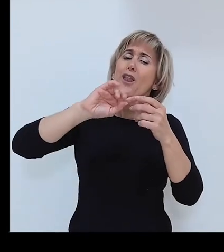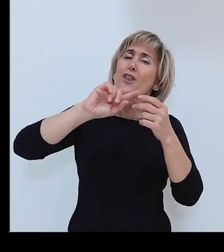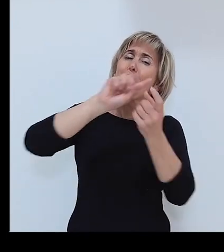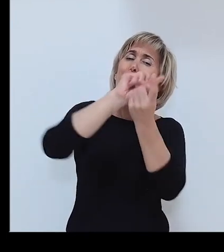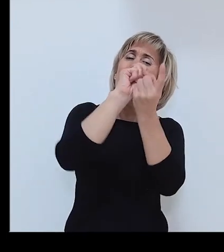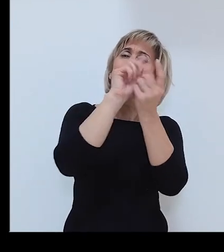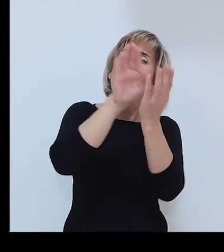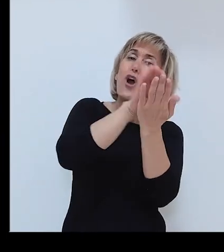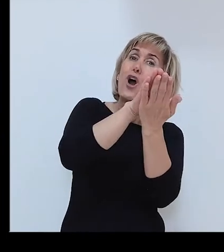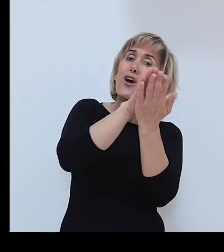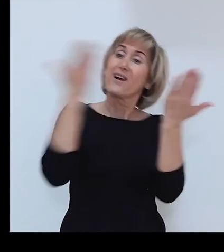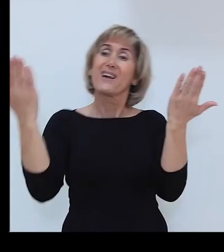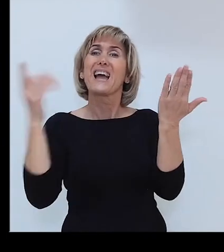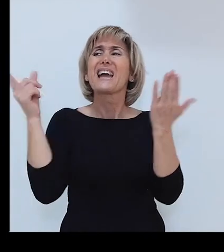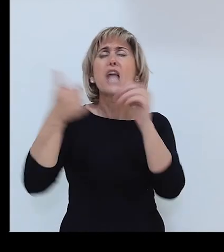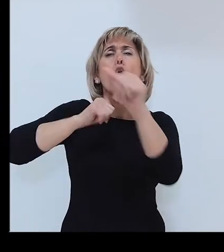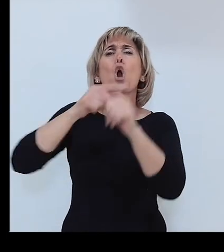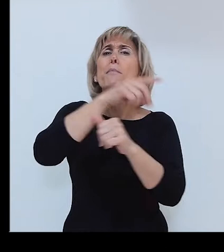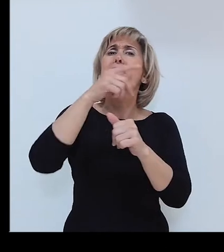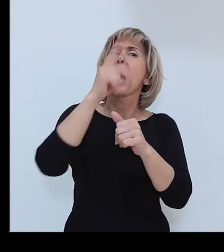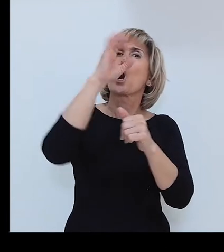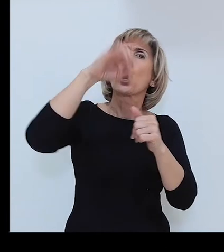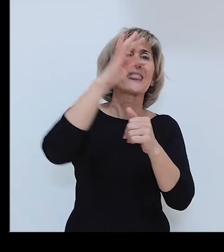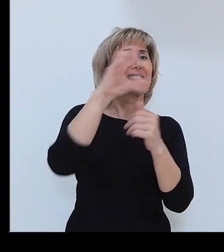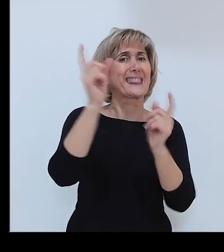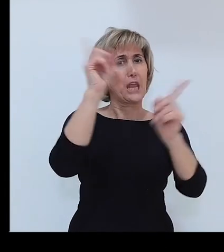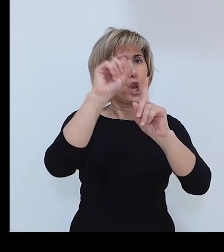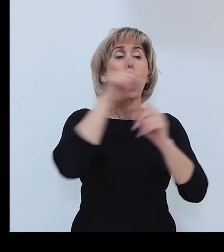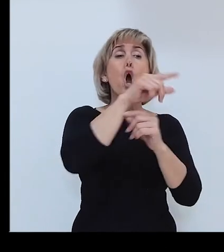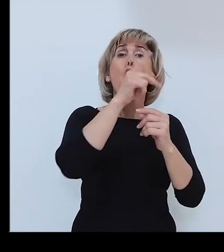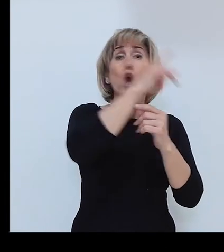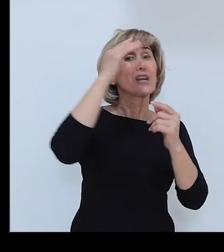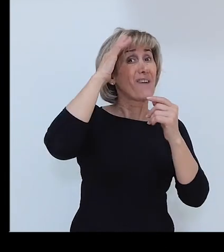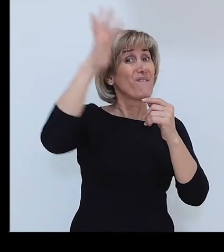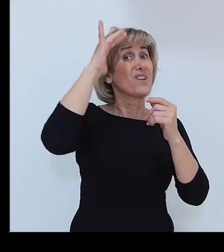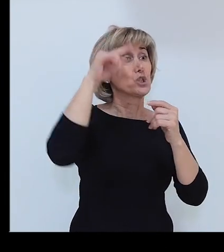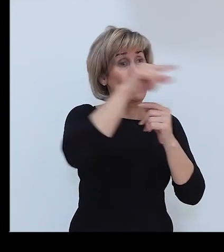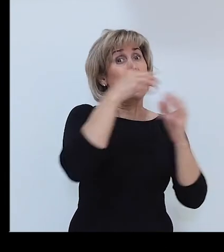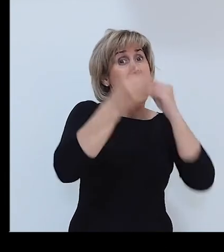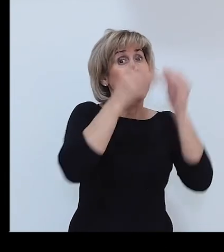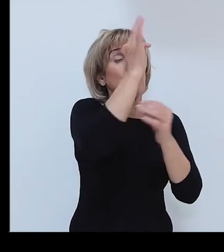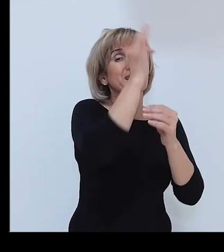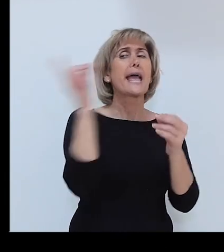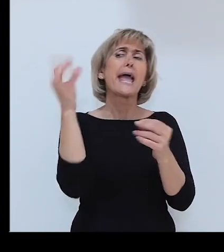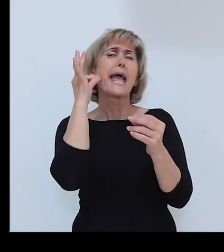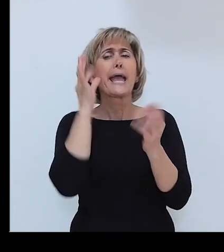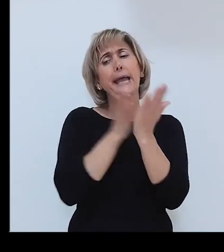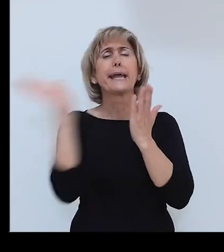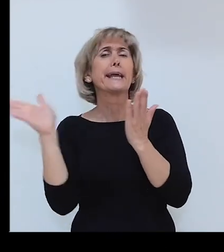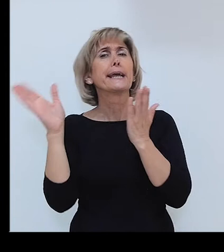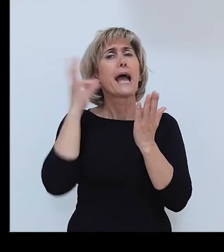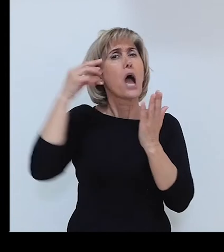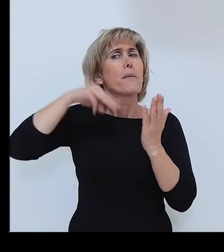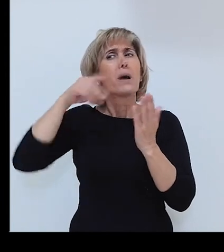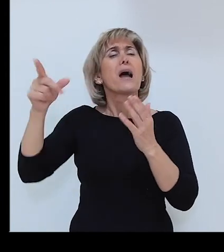no duplica lo que hace Comte. Al tiempo que Comte estaba escribiendo su filosofía positiva,